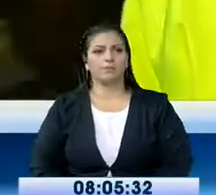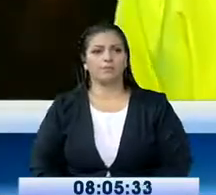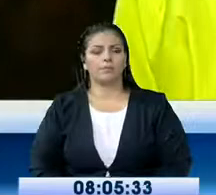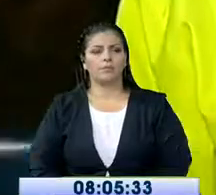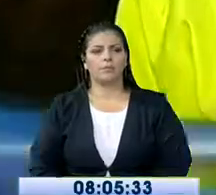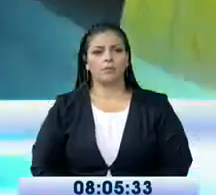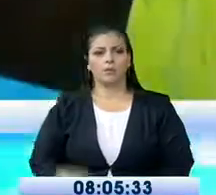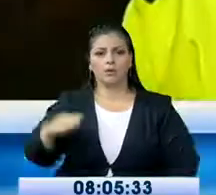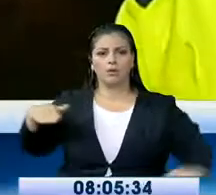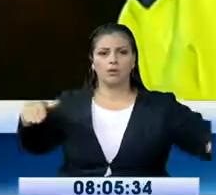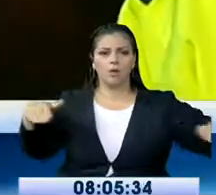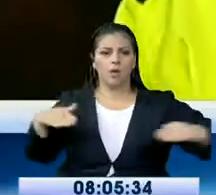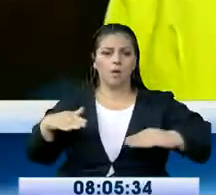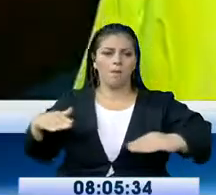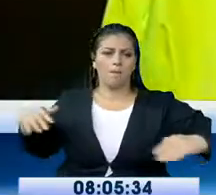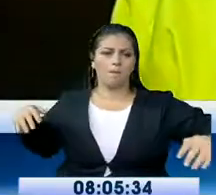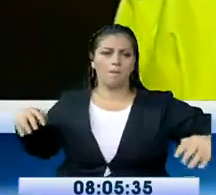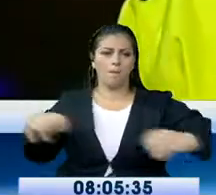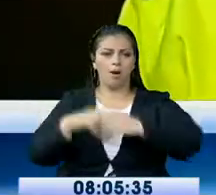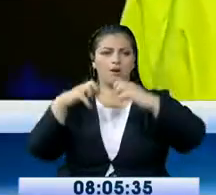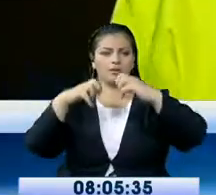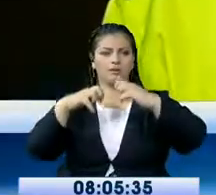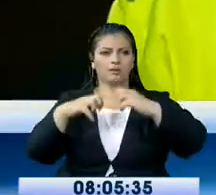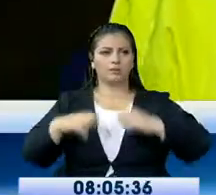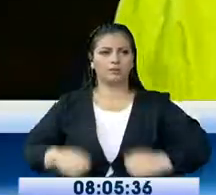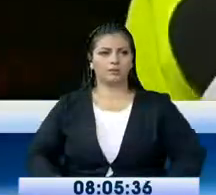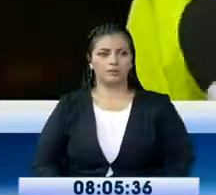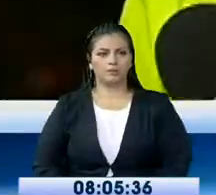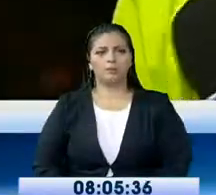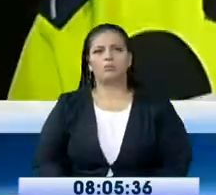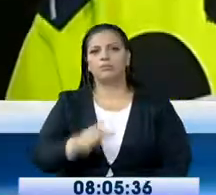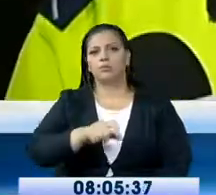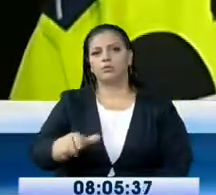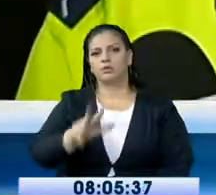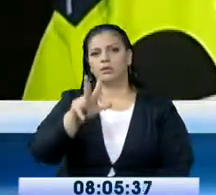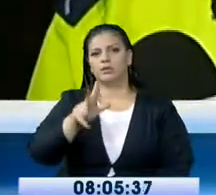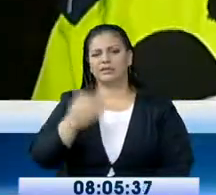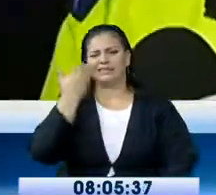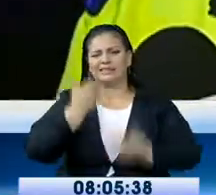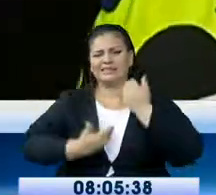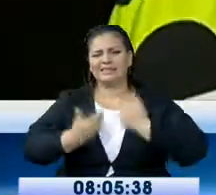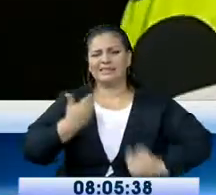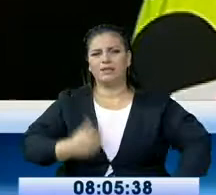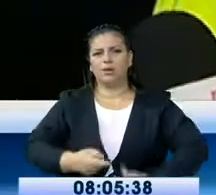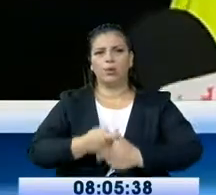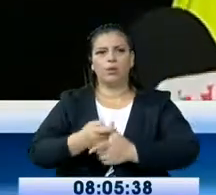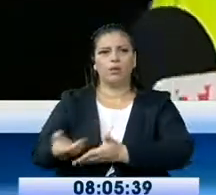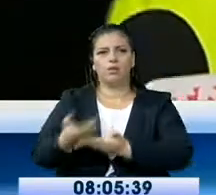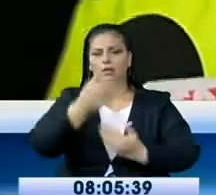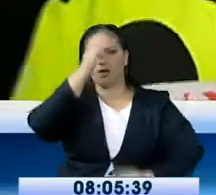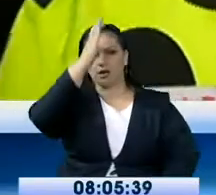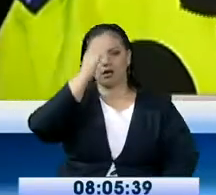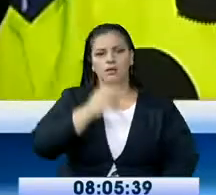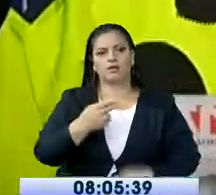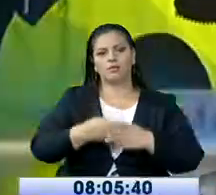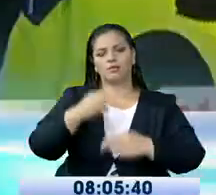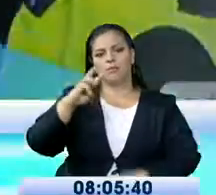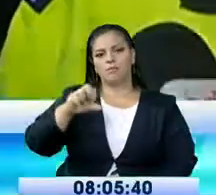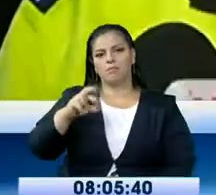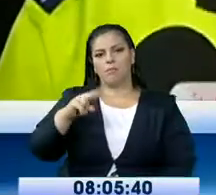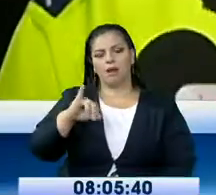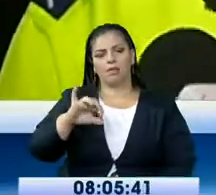perpendicular con tres personas lesionadas que se le llevaron a la clínica de Santa María. Se llamó lo que es la OIA, que va a